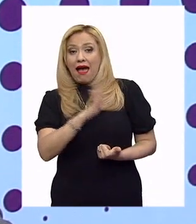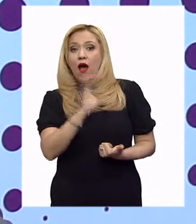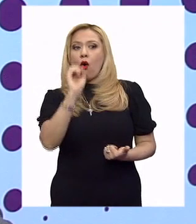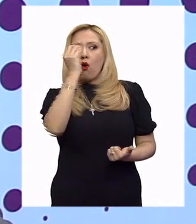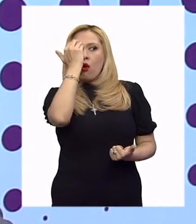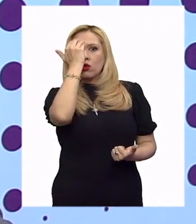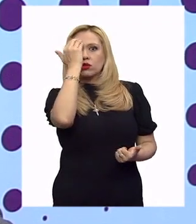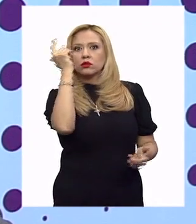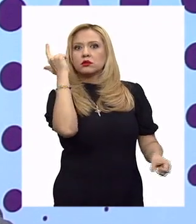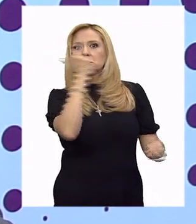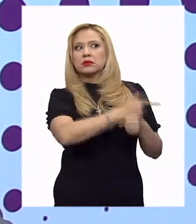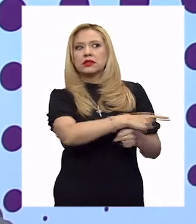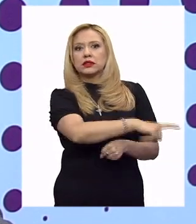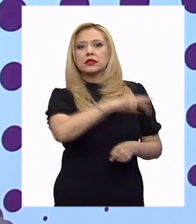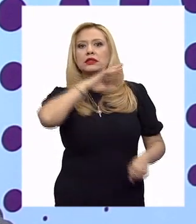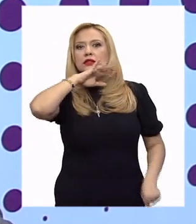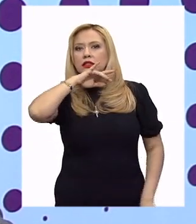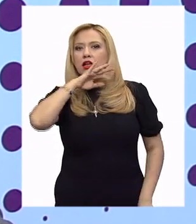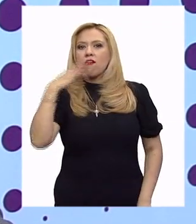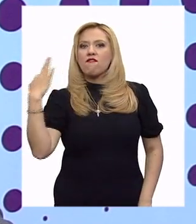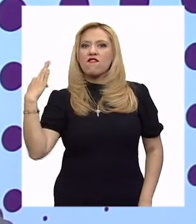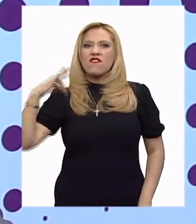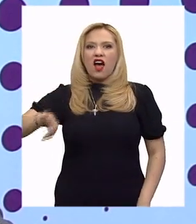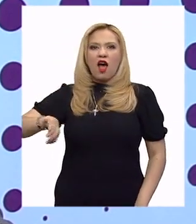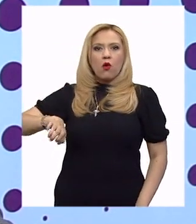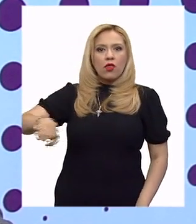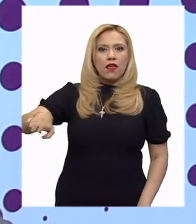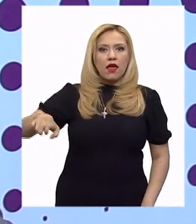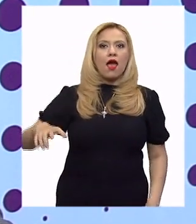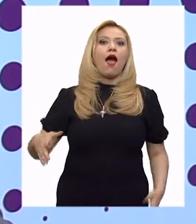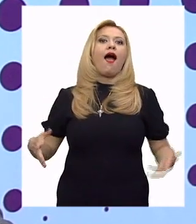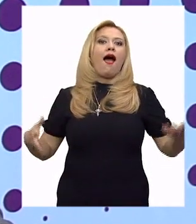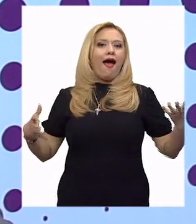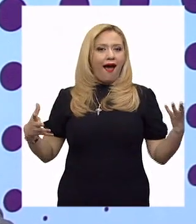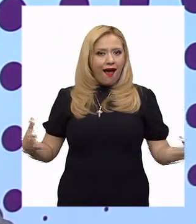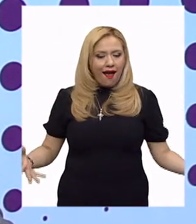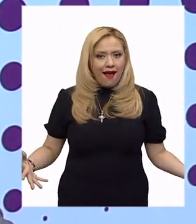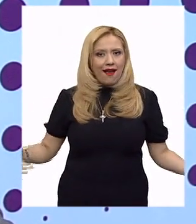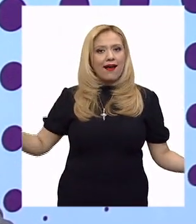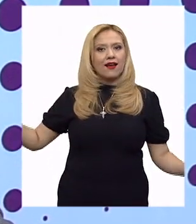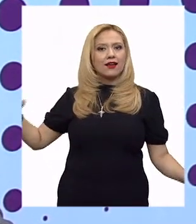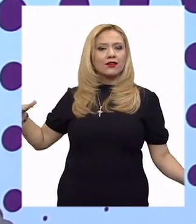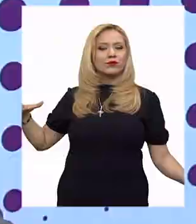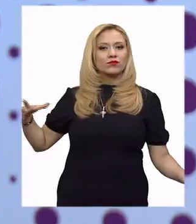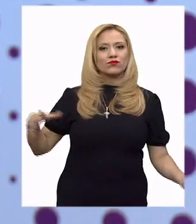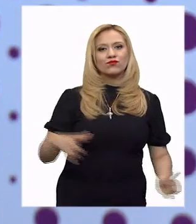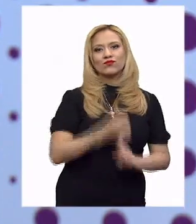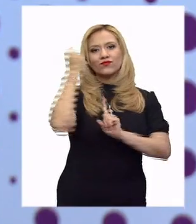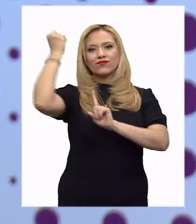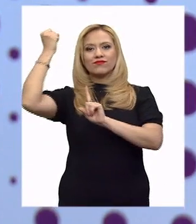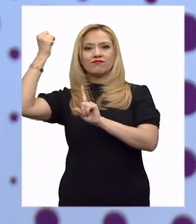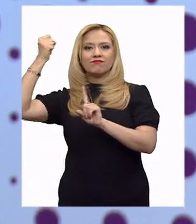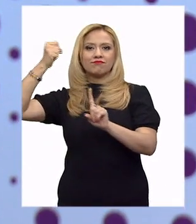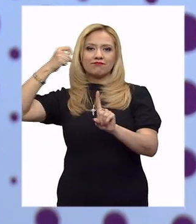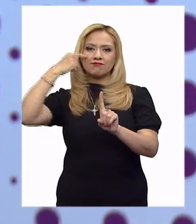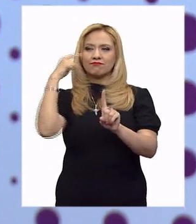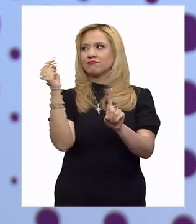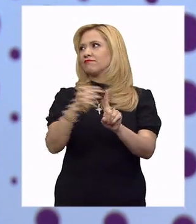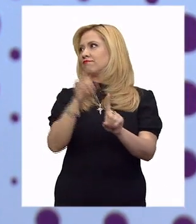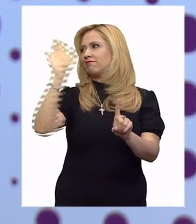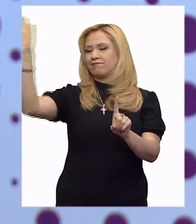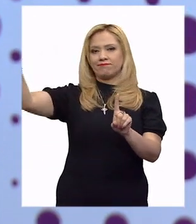de hechos de corrupción o de fraude y entonces deciden tomar una postura activa y denunciar